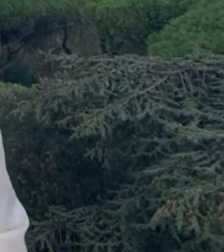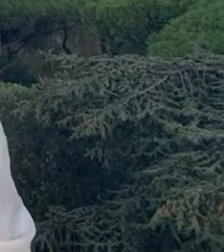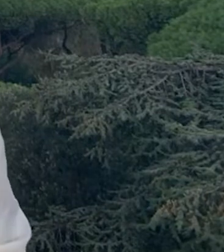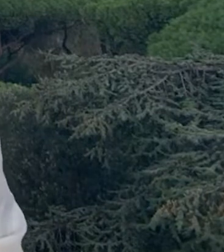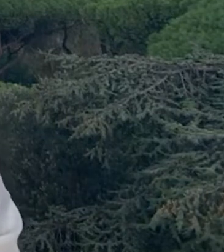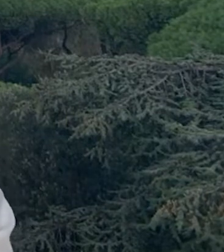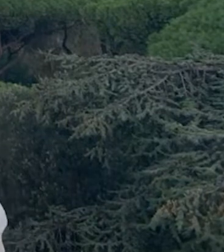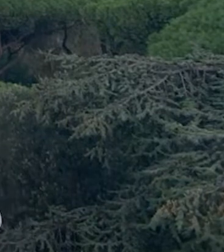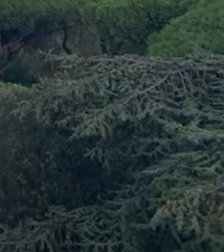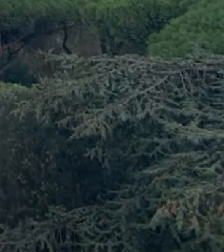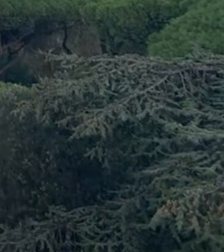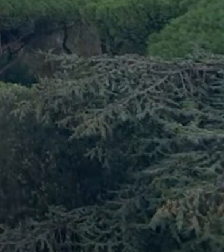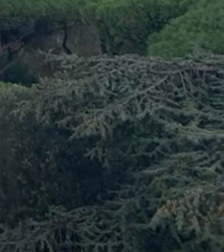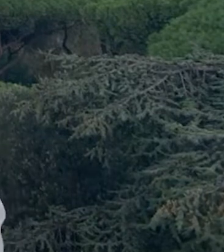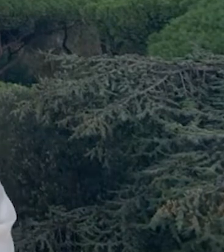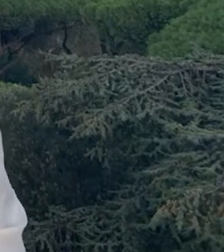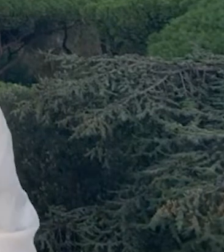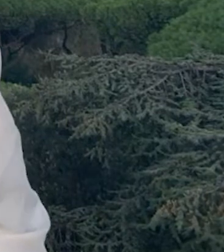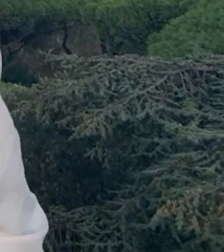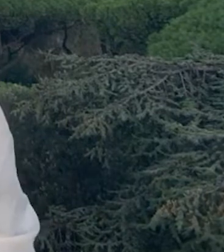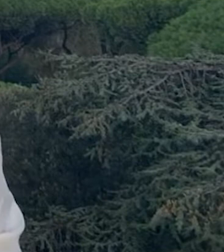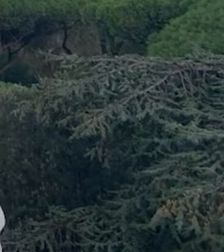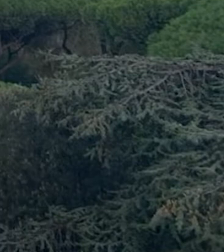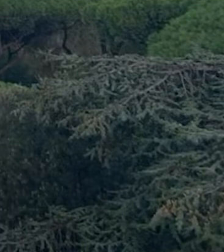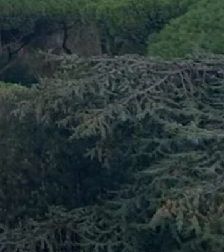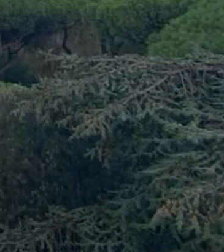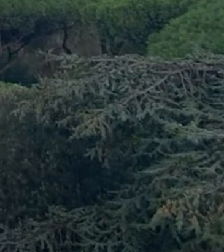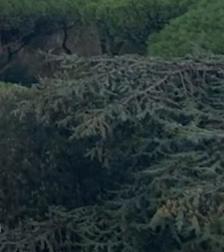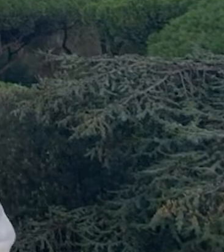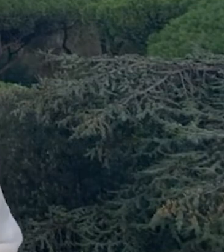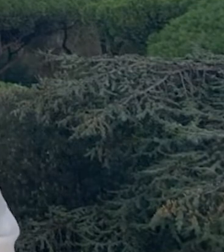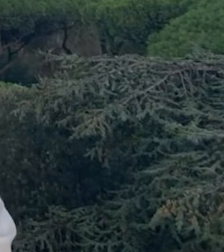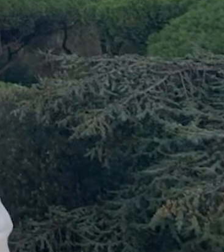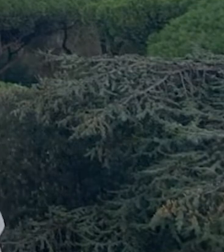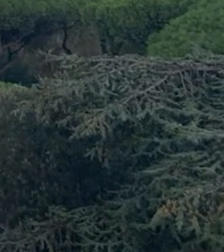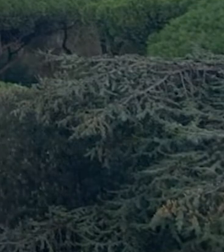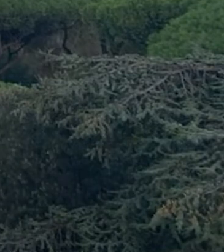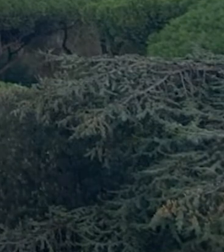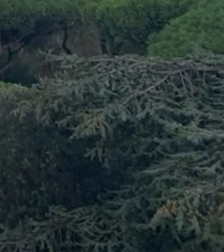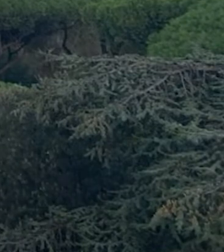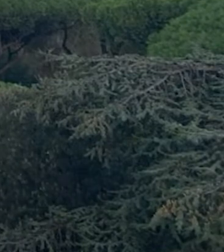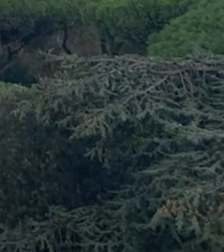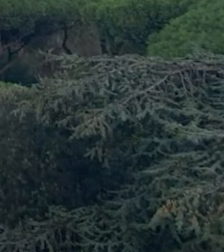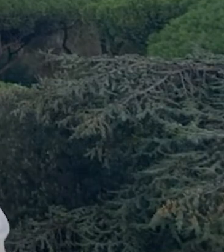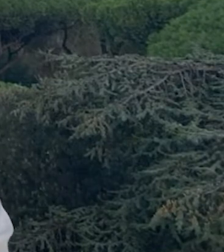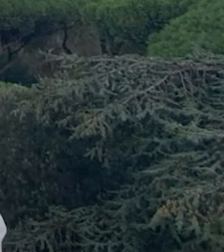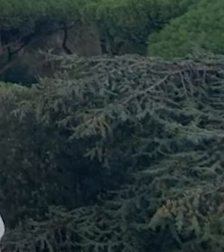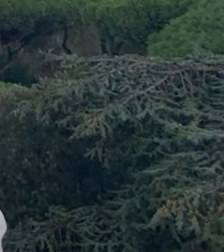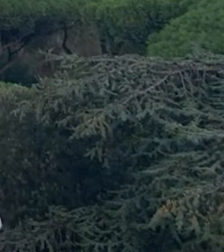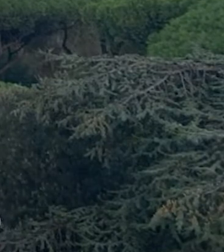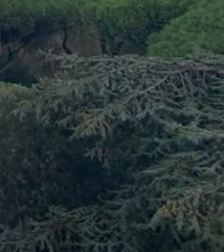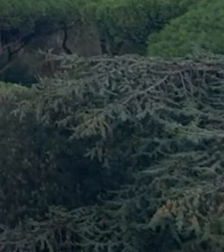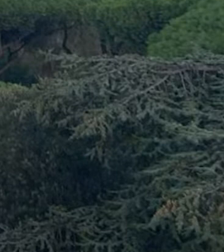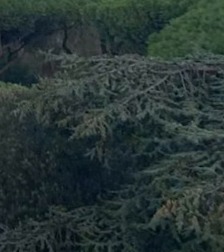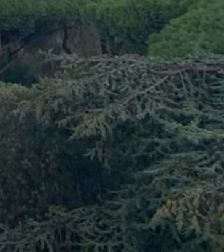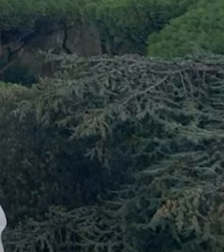duda, el deseo del presidente Mattarella, dada la situación de crisis que atraviesa el país. De media aquí en Italia